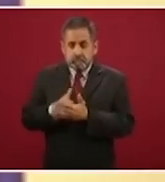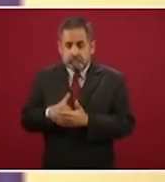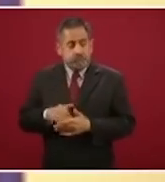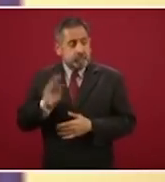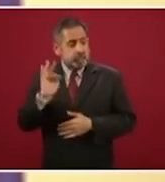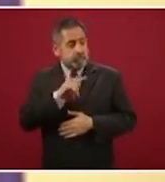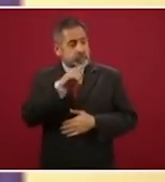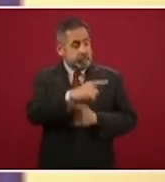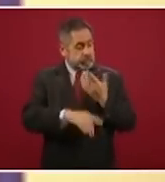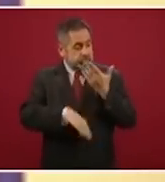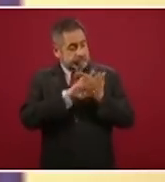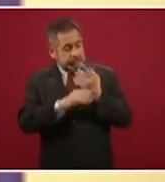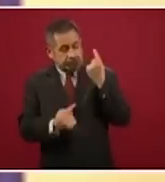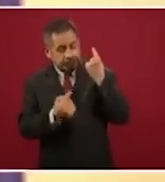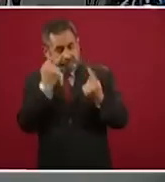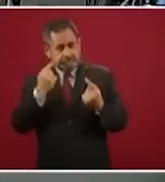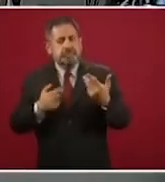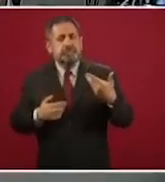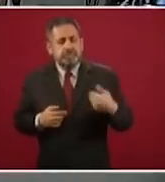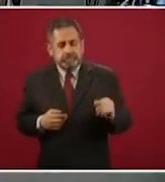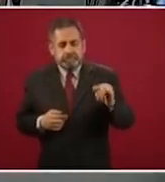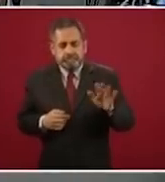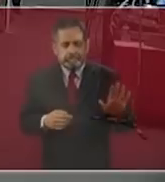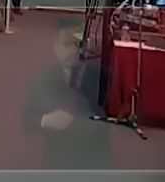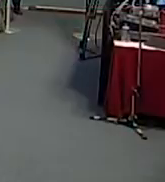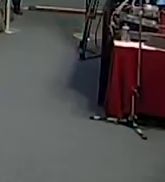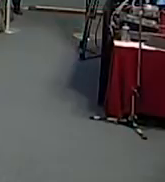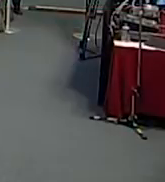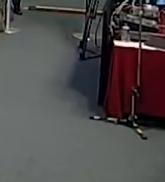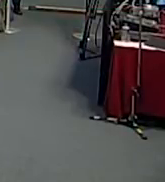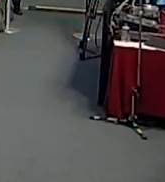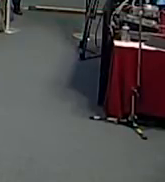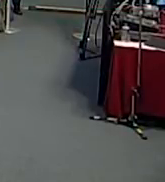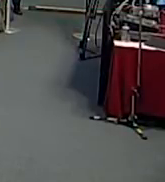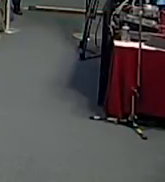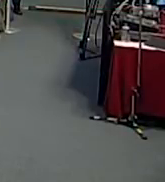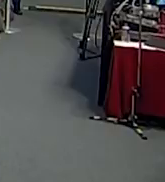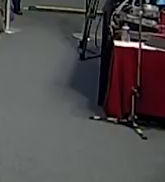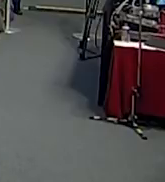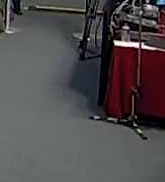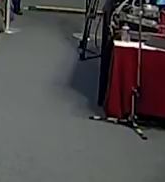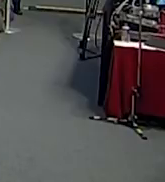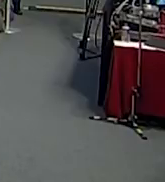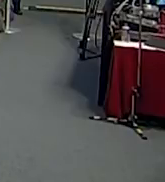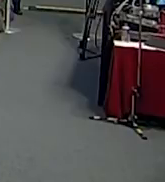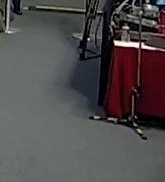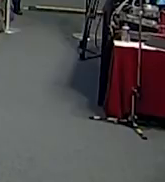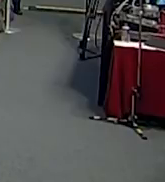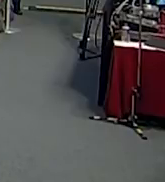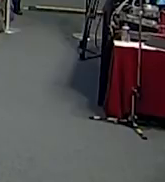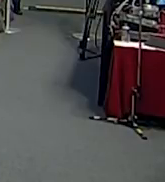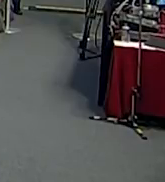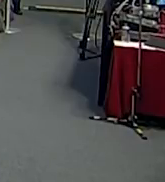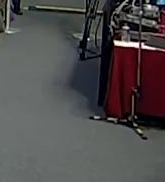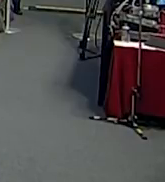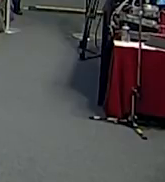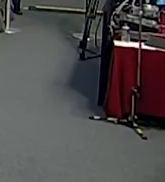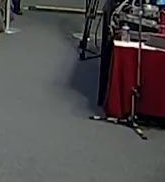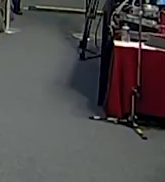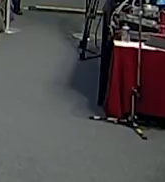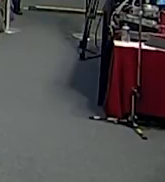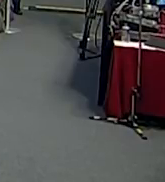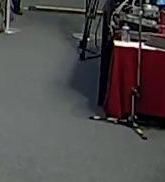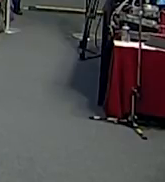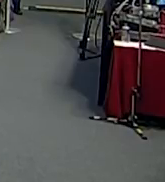usted reputa esto con gran ventaja, no la reputó por tal aquel Congreso, quien confesó que mi propuesta había sido ventajosa